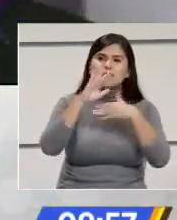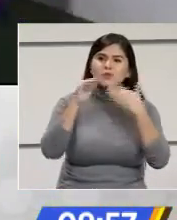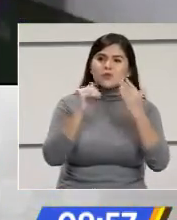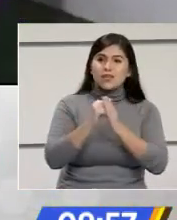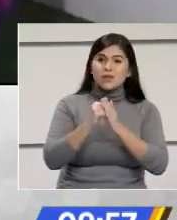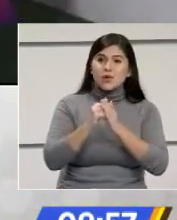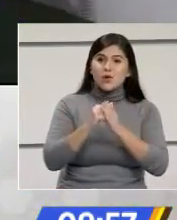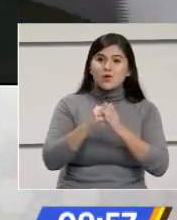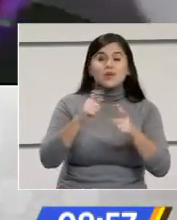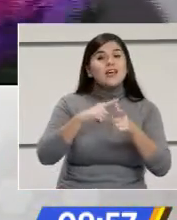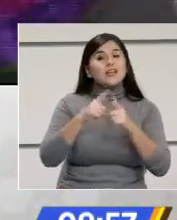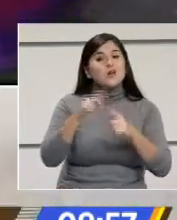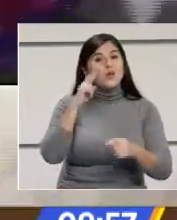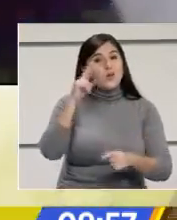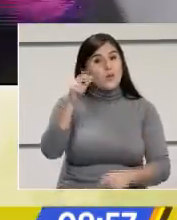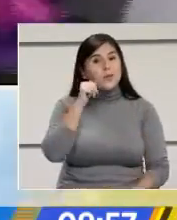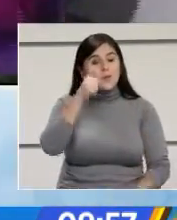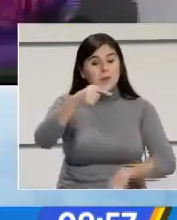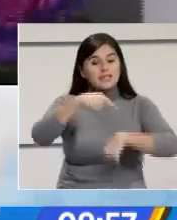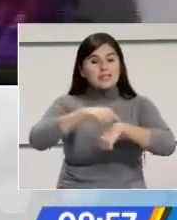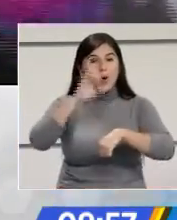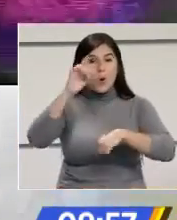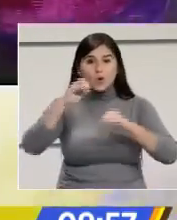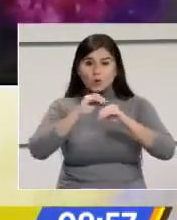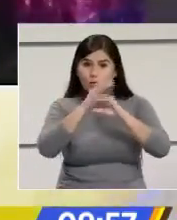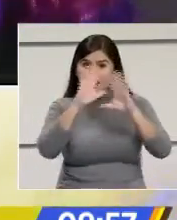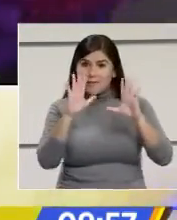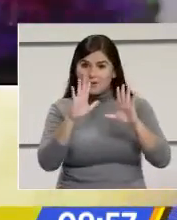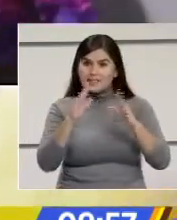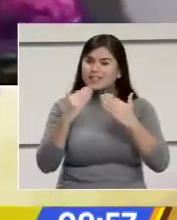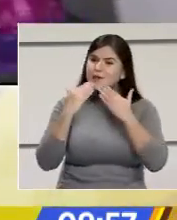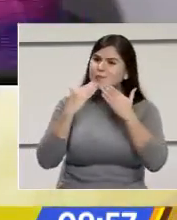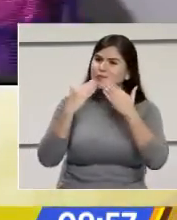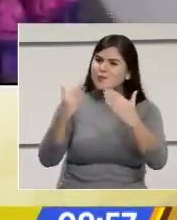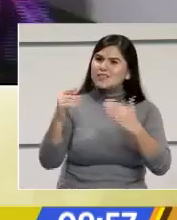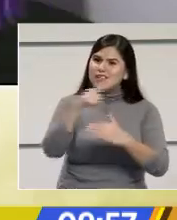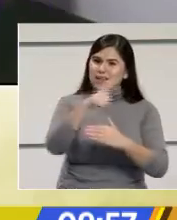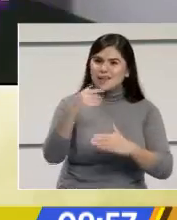Nos vamos hasta mañana a las 8 en punto de la mañana. Muchas gracias, que les